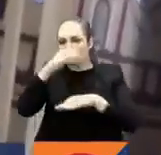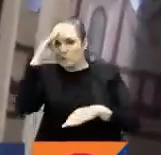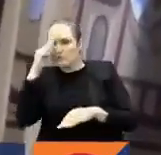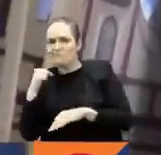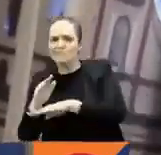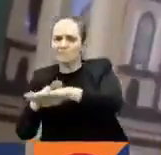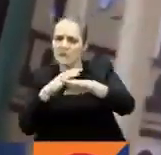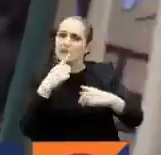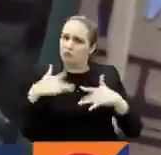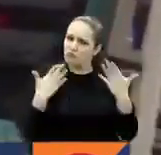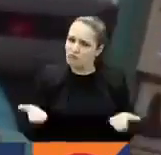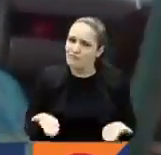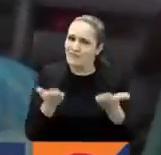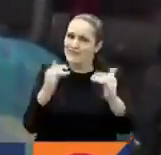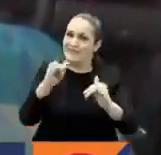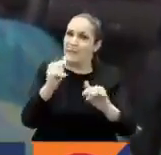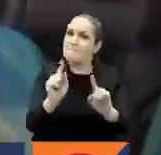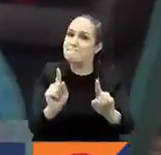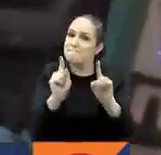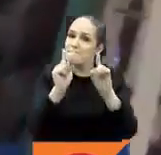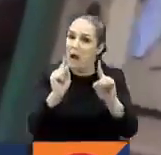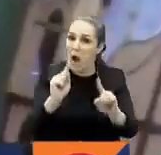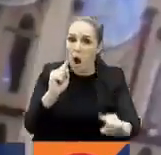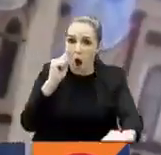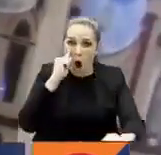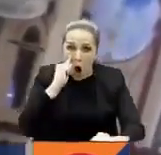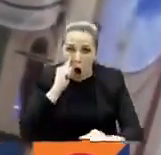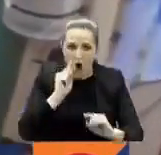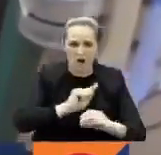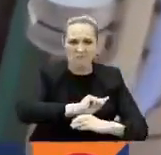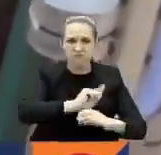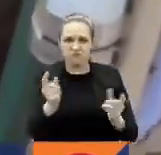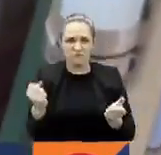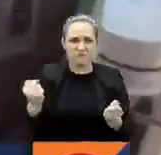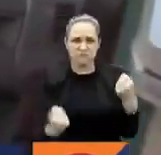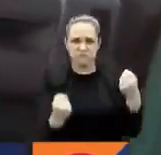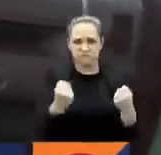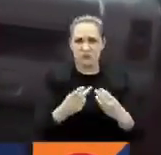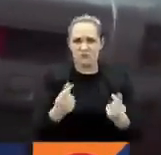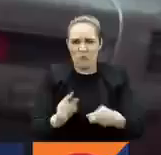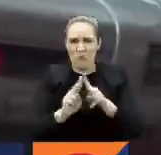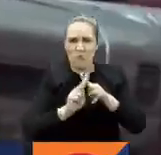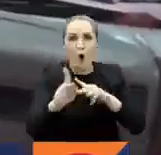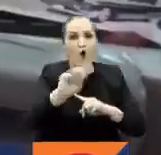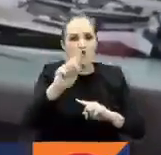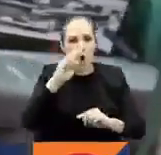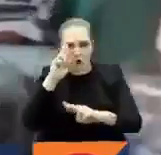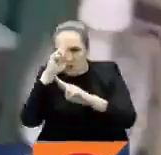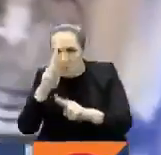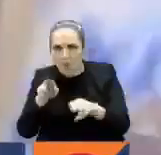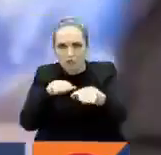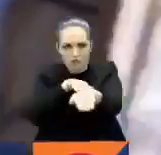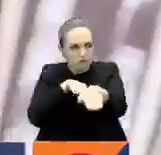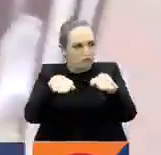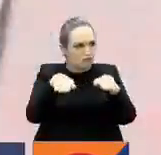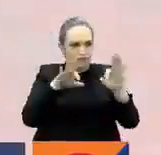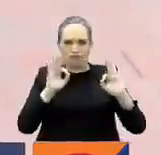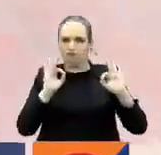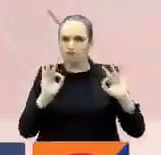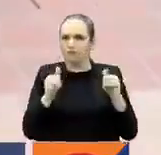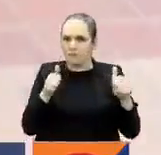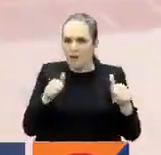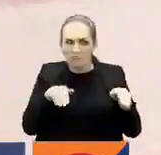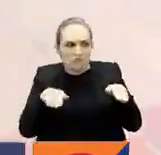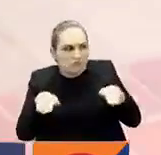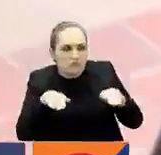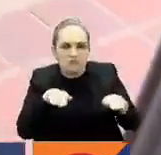claro: disfruten este puente festivo, pero sin exceder los límites de velocidad, respetando las señales de tránsito y manteniendo todos los protocolos de